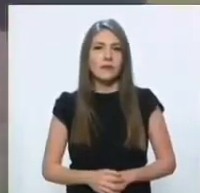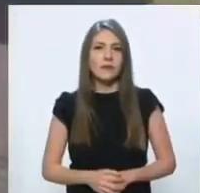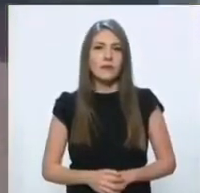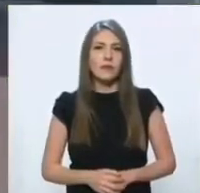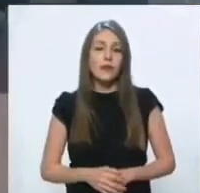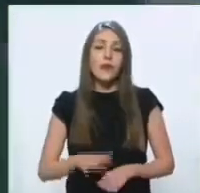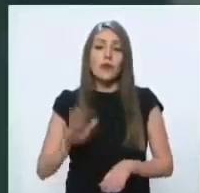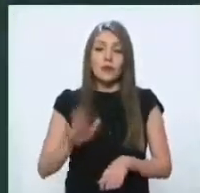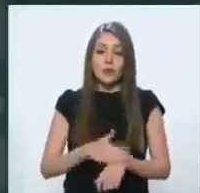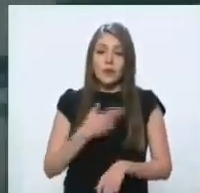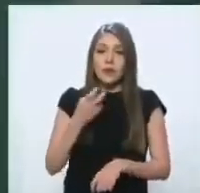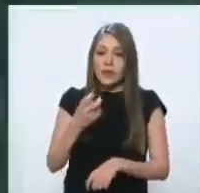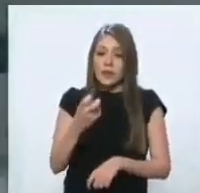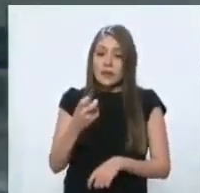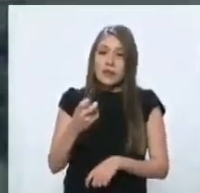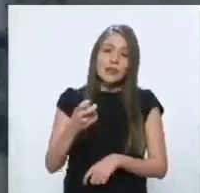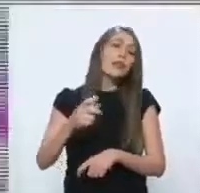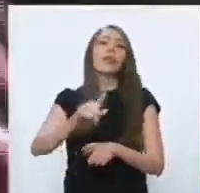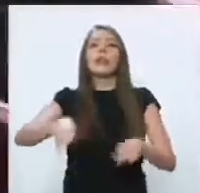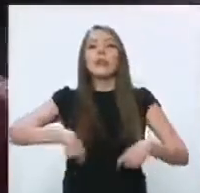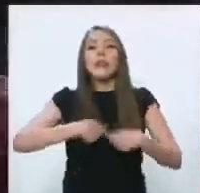vamos a garantizar el derecho a la salud.